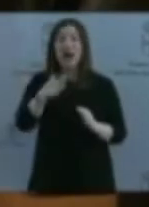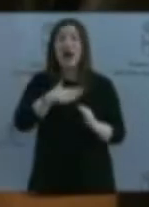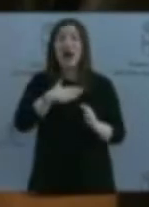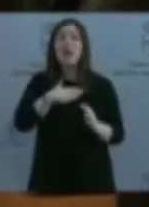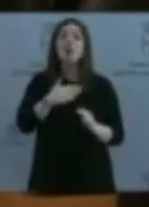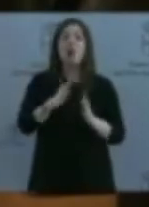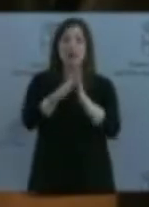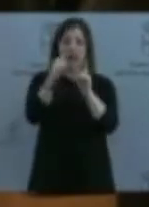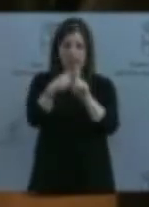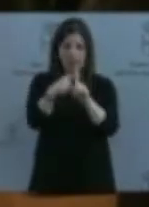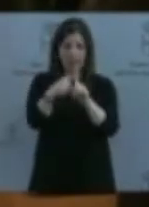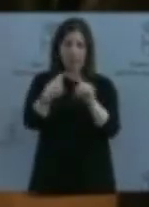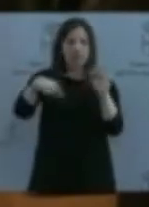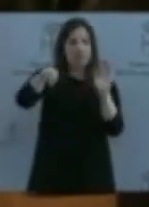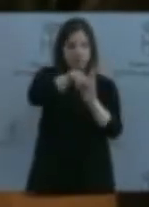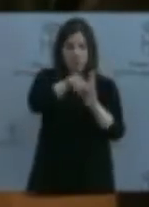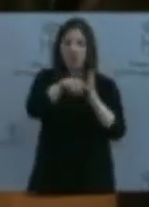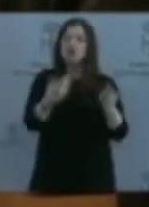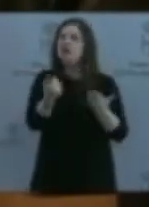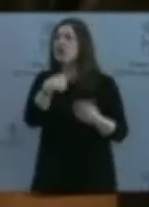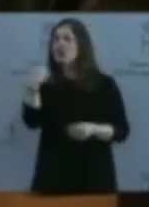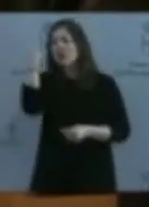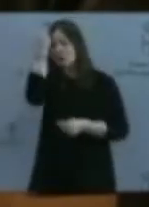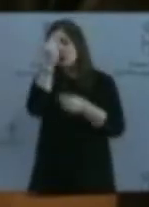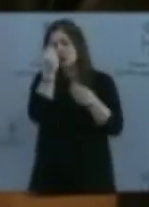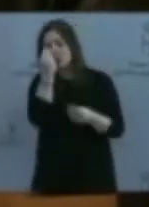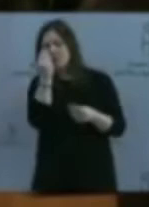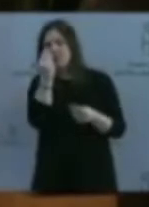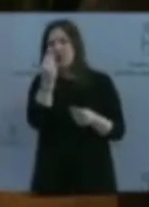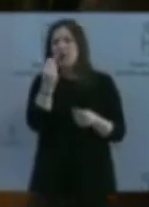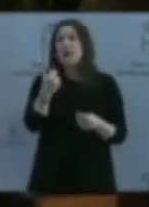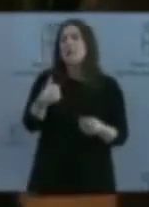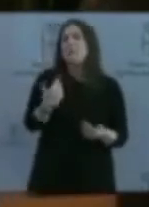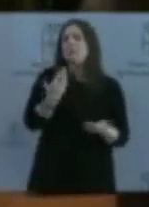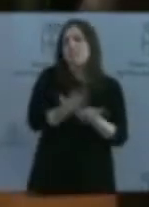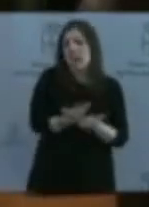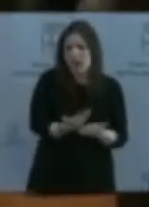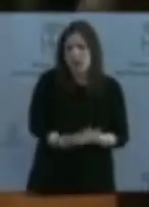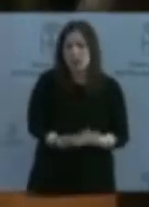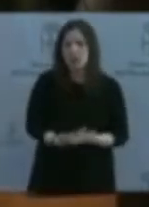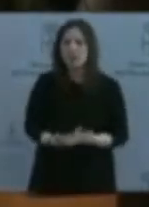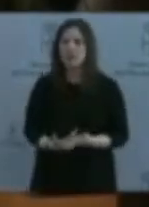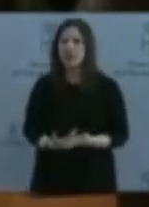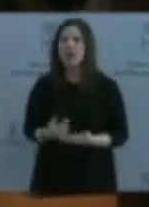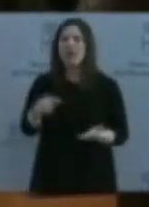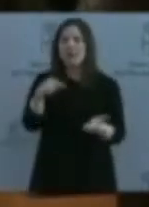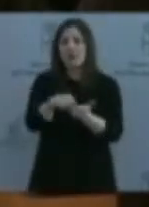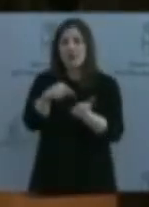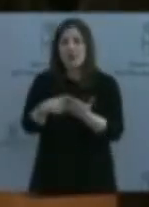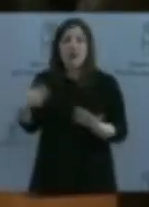en todo este cúmulo, y es lo que pedimos y lo que venimos exigiendo, llegados a este punto, el otro día, fíjese